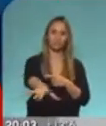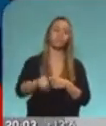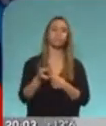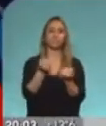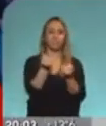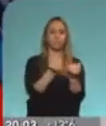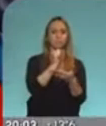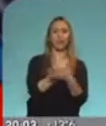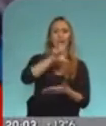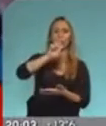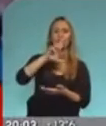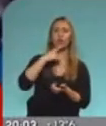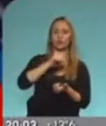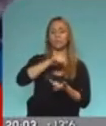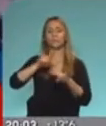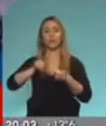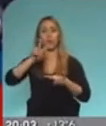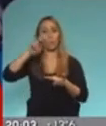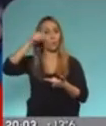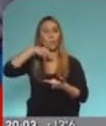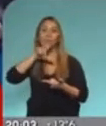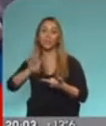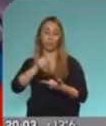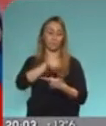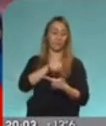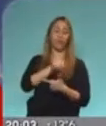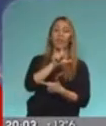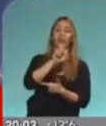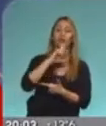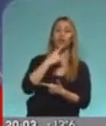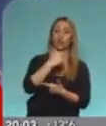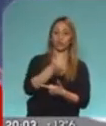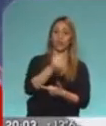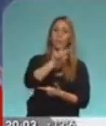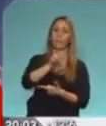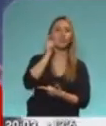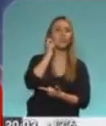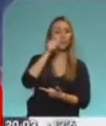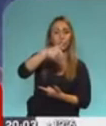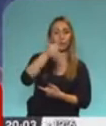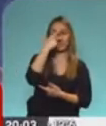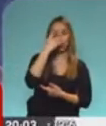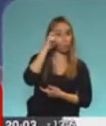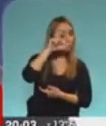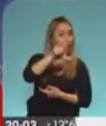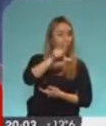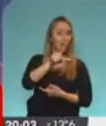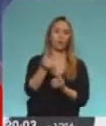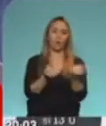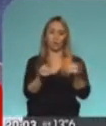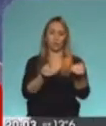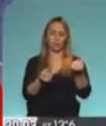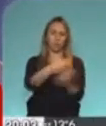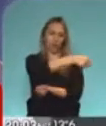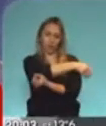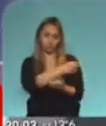El joven que conducía el Corsa, de tan solo 22 años, me estoy refiriendo a Nahuel Olivera, pierde el control. Y ahí donde estamos